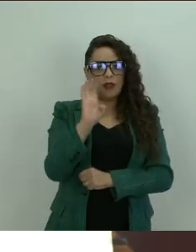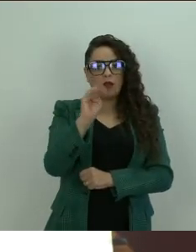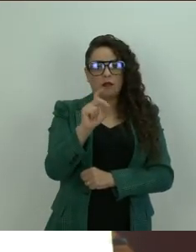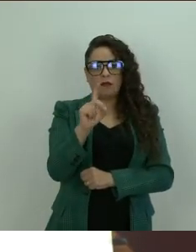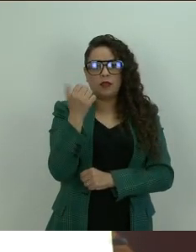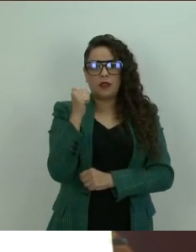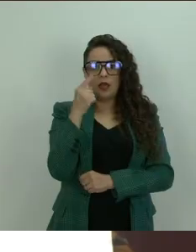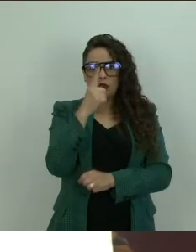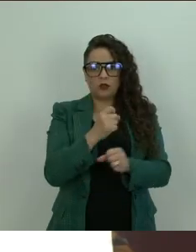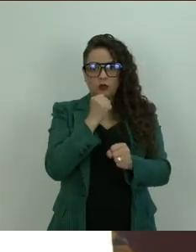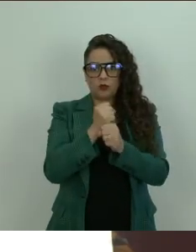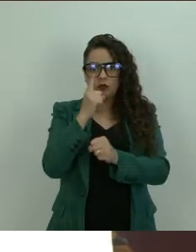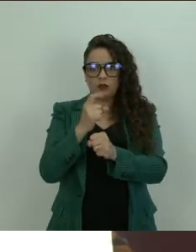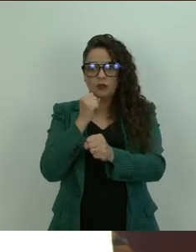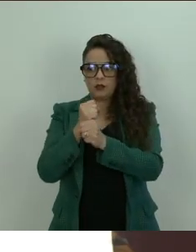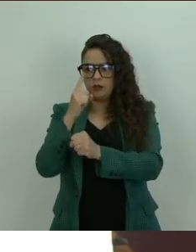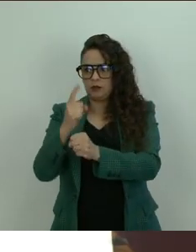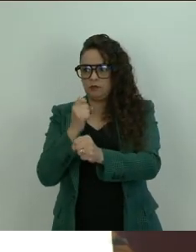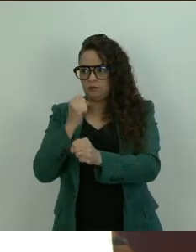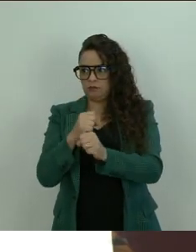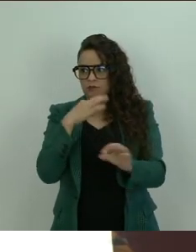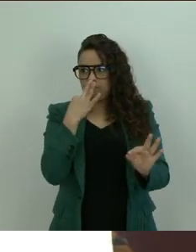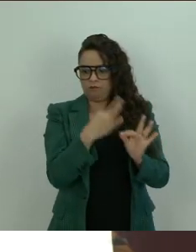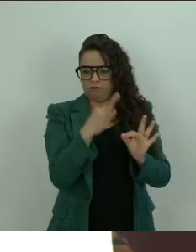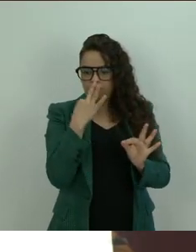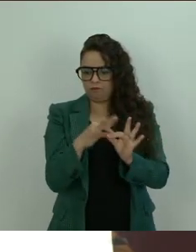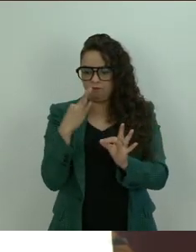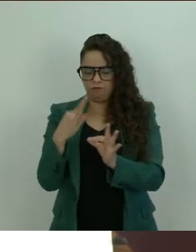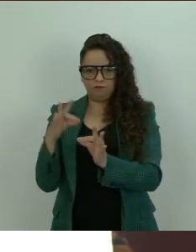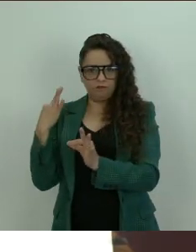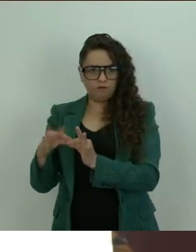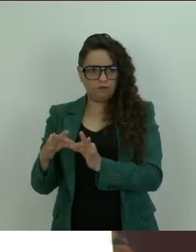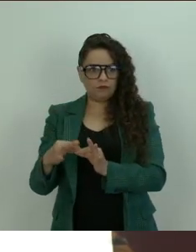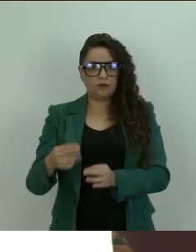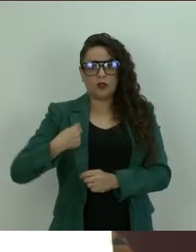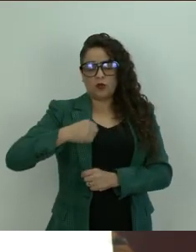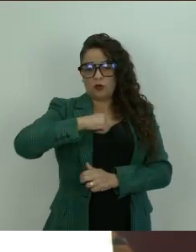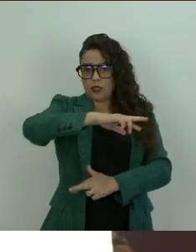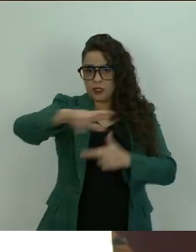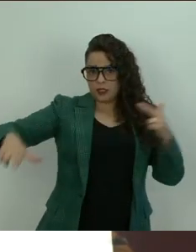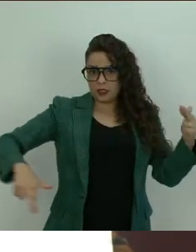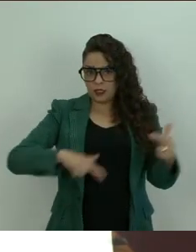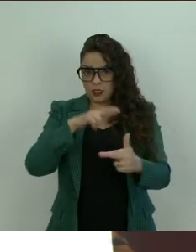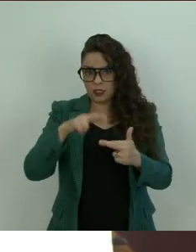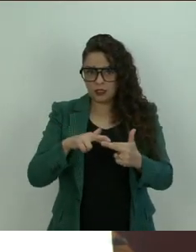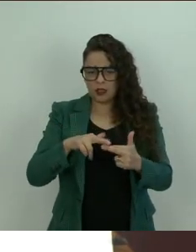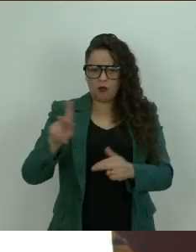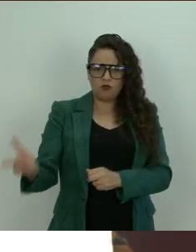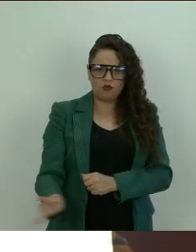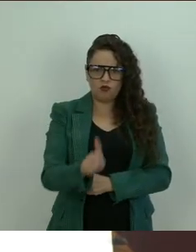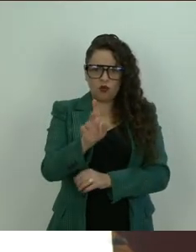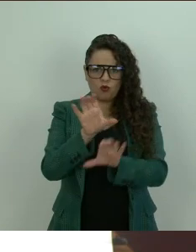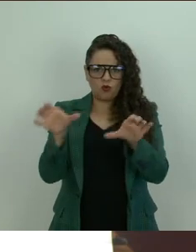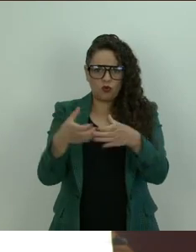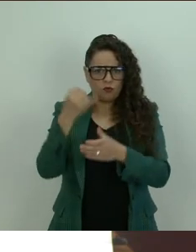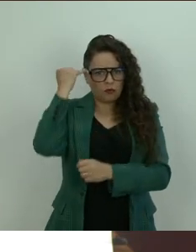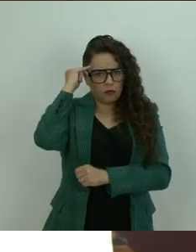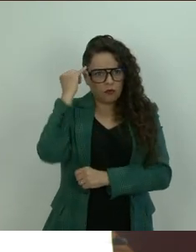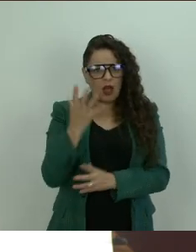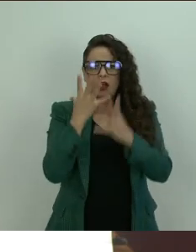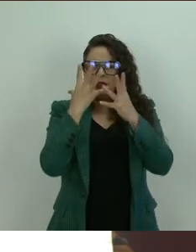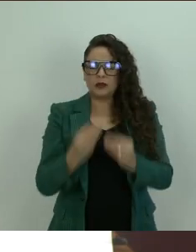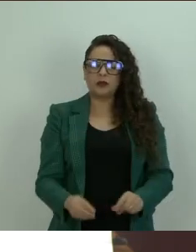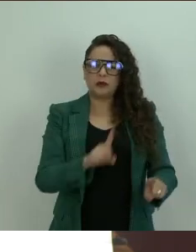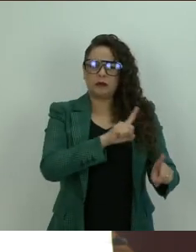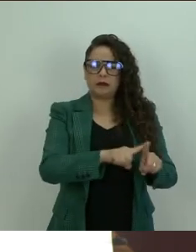año. Aquí debemos recordar que nuestra región es una de las más ricas en términos de diversidad de pueblos y comunidades indígenas. La